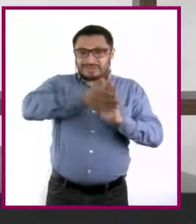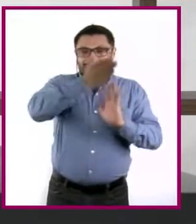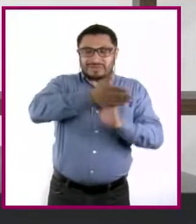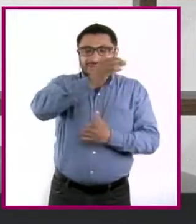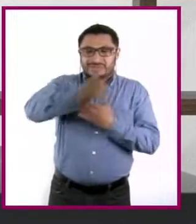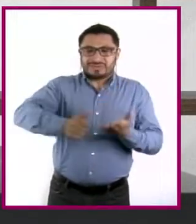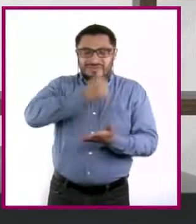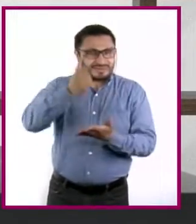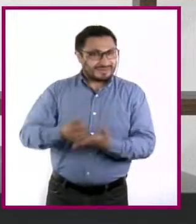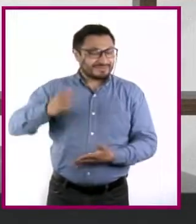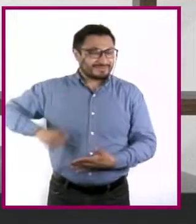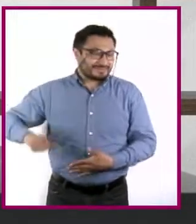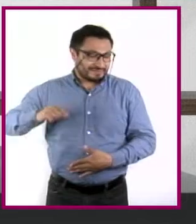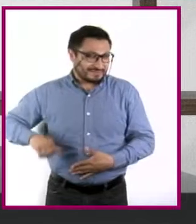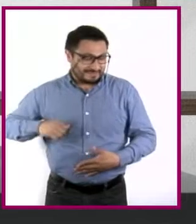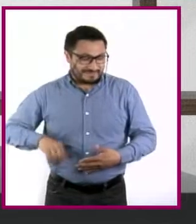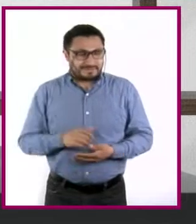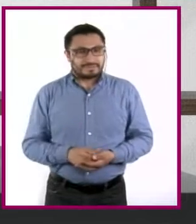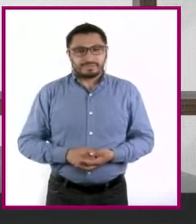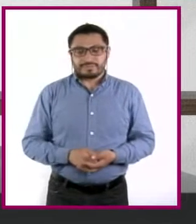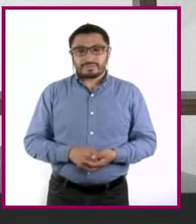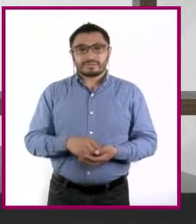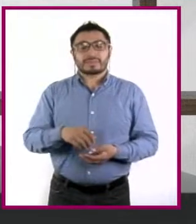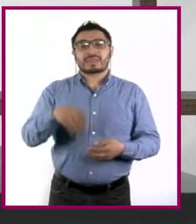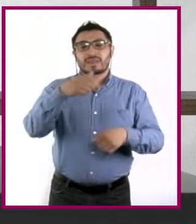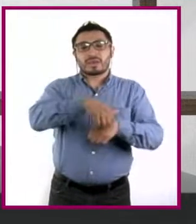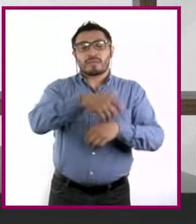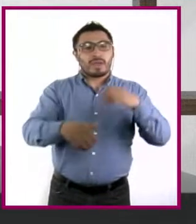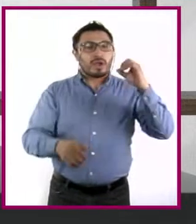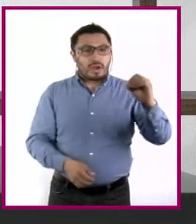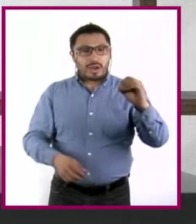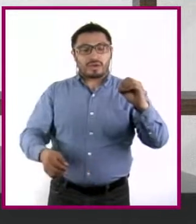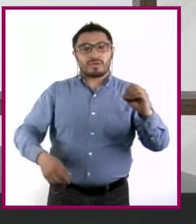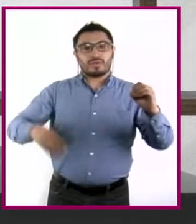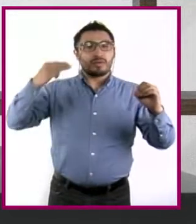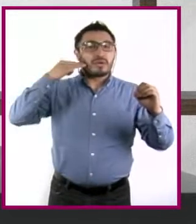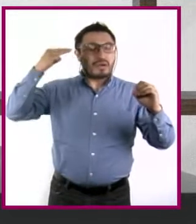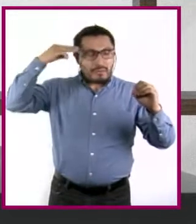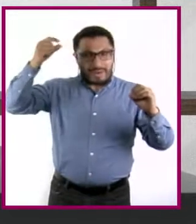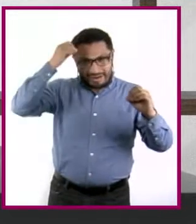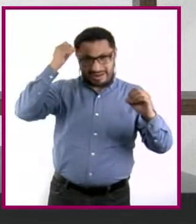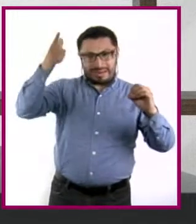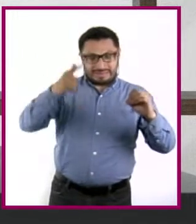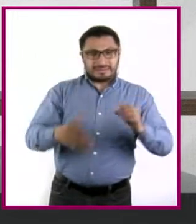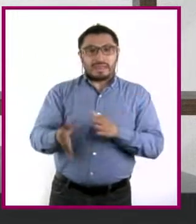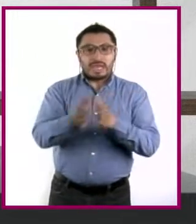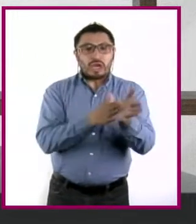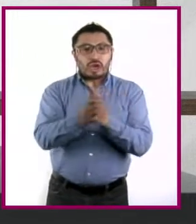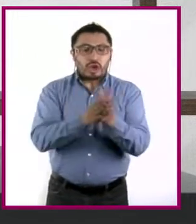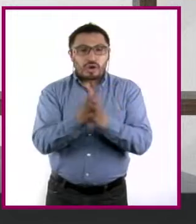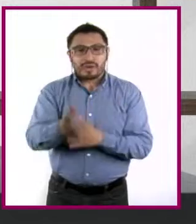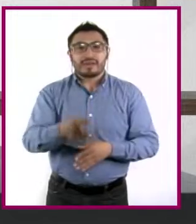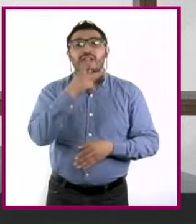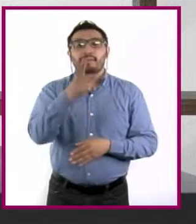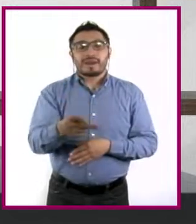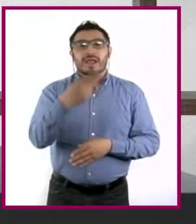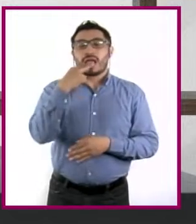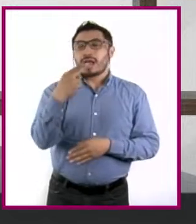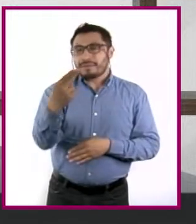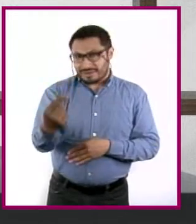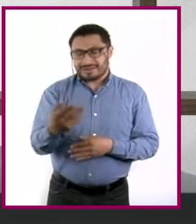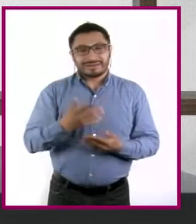ciudades prehispánicas. Presumimos que el número 0 fue una invención de los mayas. Decimos que chocolate es una palabra de origen